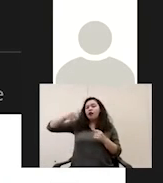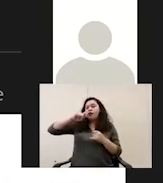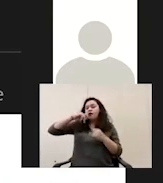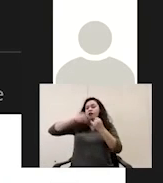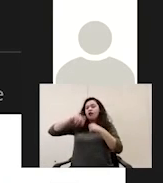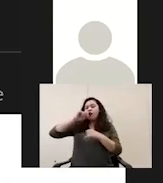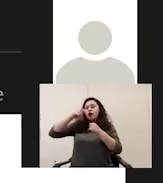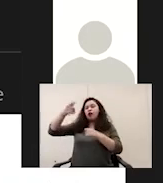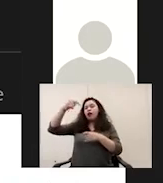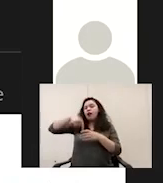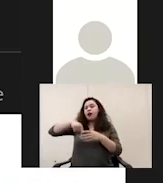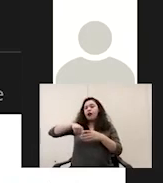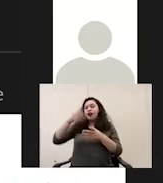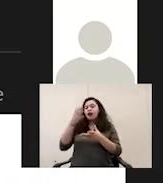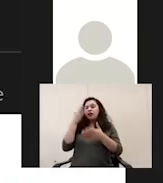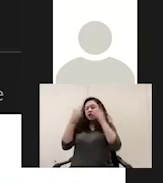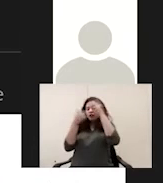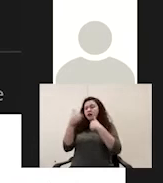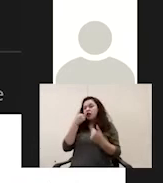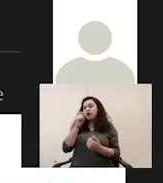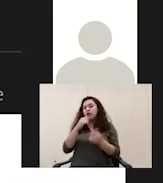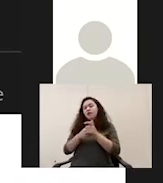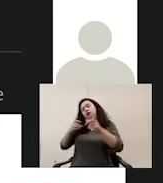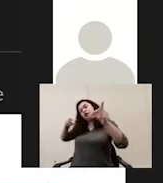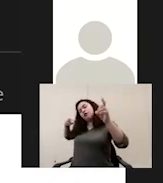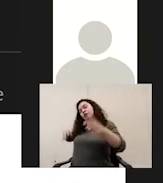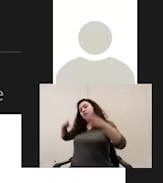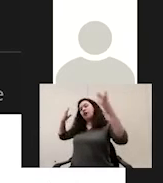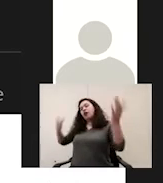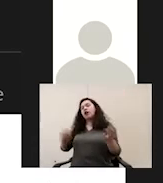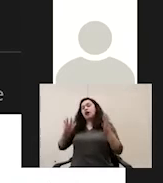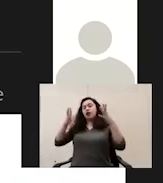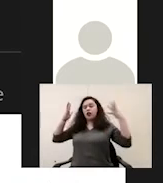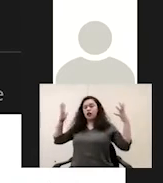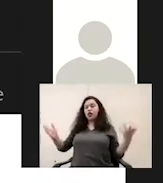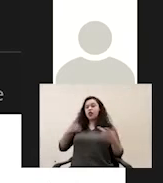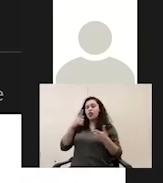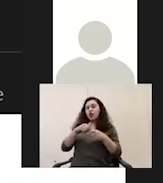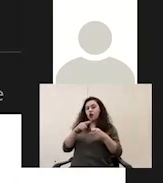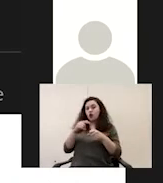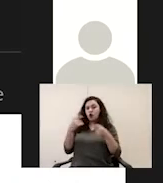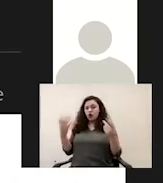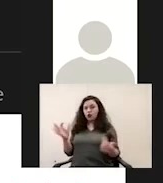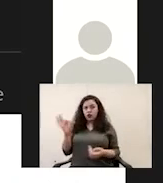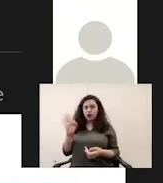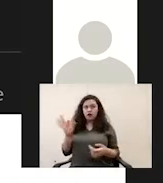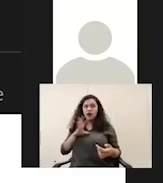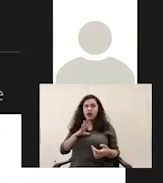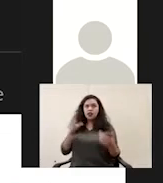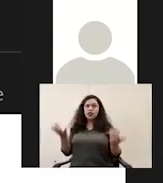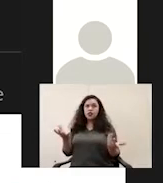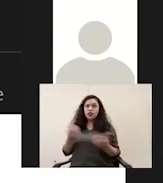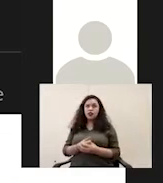y van a chocar. Entonces, si se ponen flechas y son grandes y son vistosas, son de colores, a lo mejor va a haber un poquito más